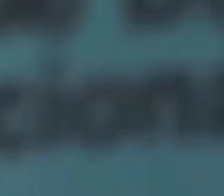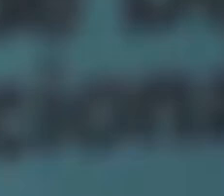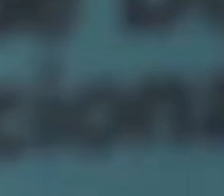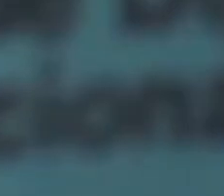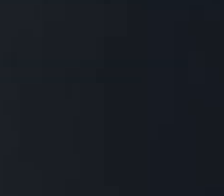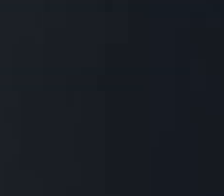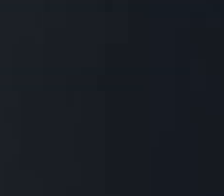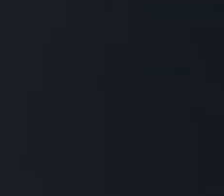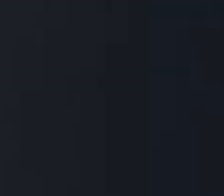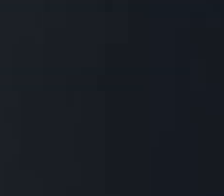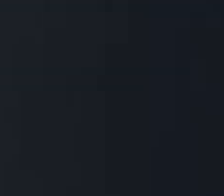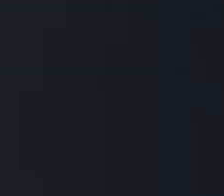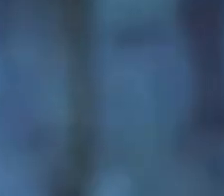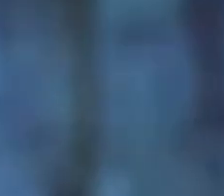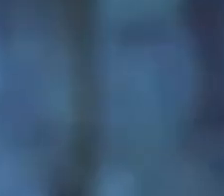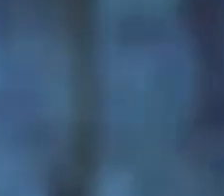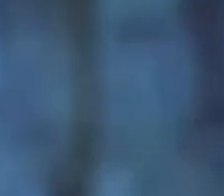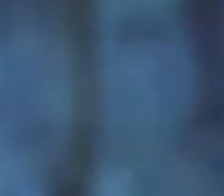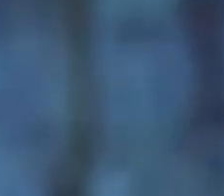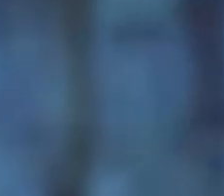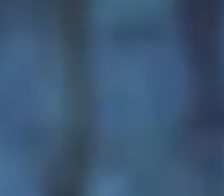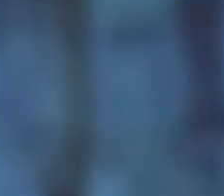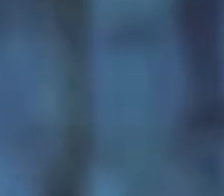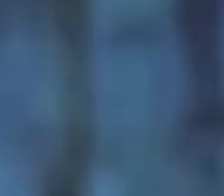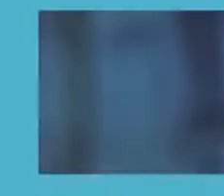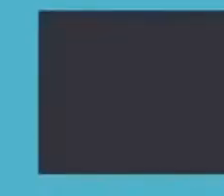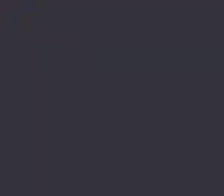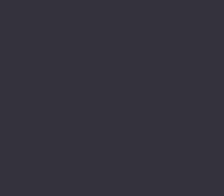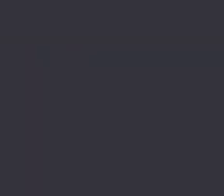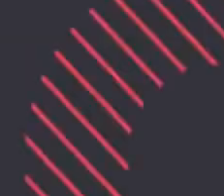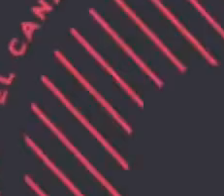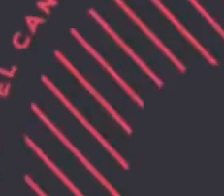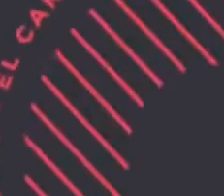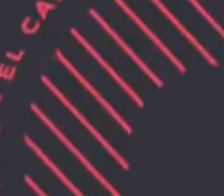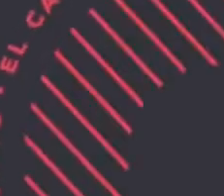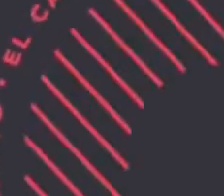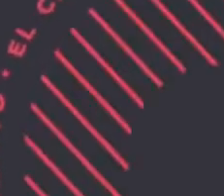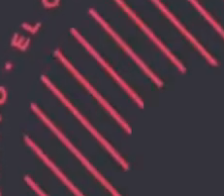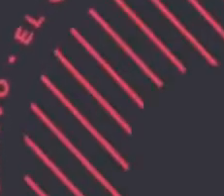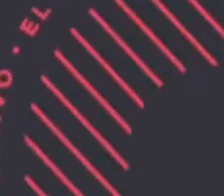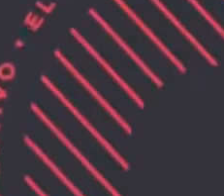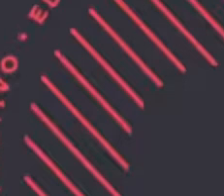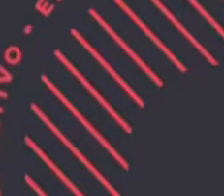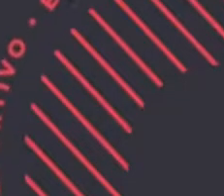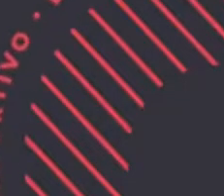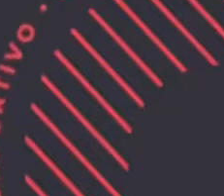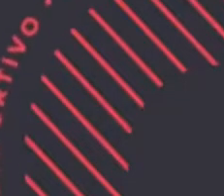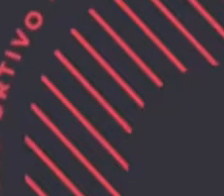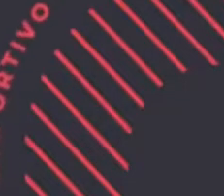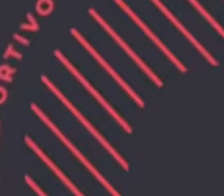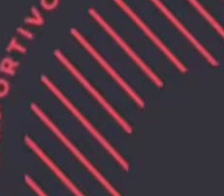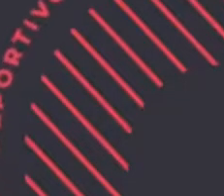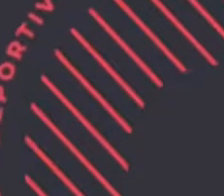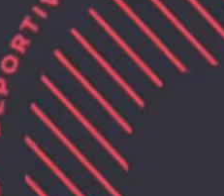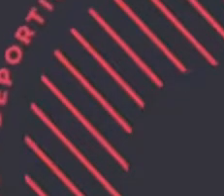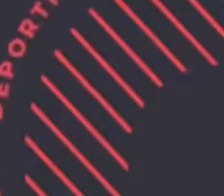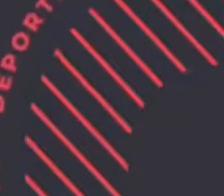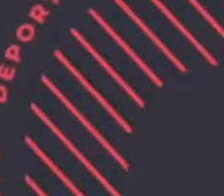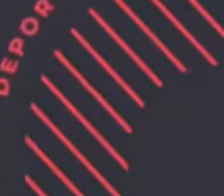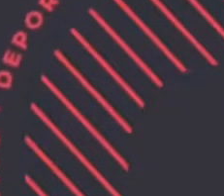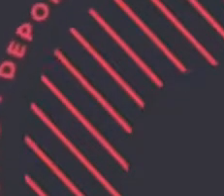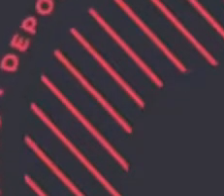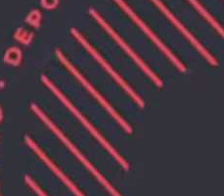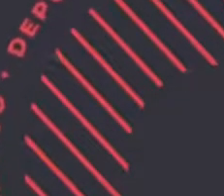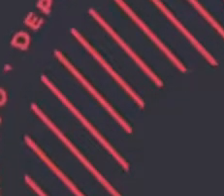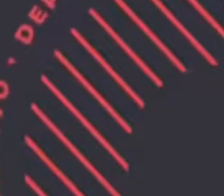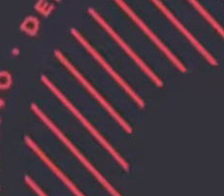voluntad popular sea el elemento central de ese intento de refundación democrática. La Seguimos en Casa es un programa impulsado por el Ministerio